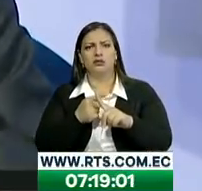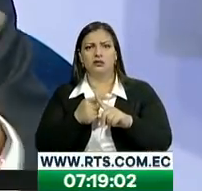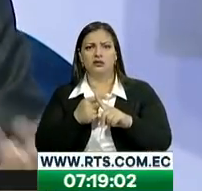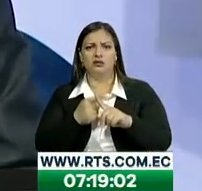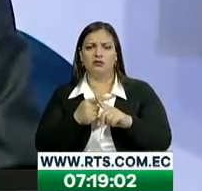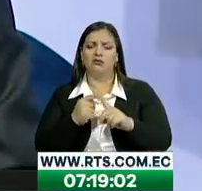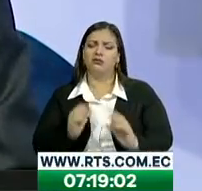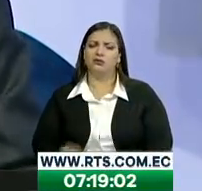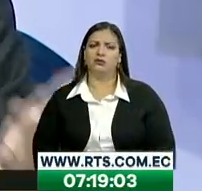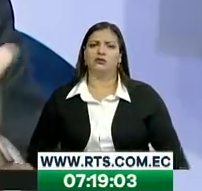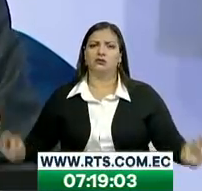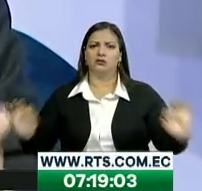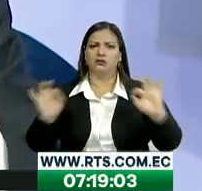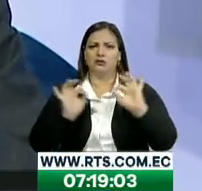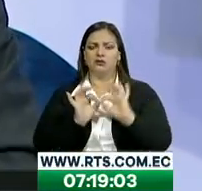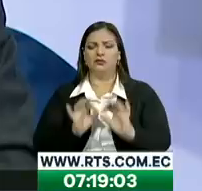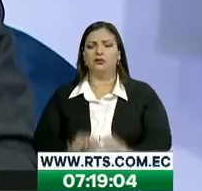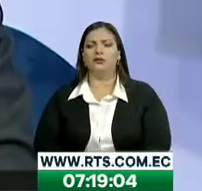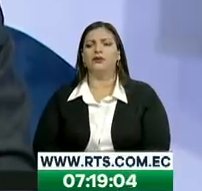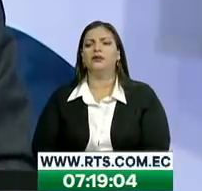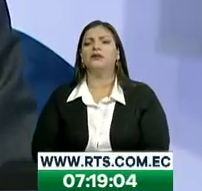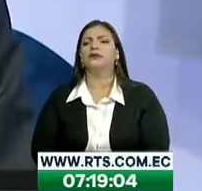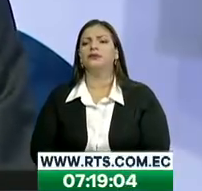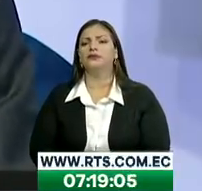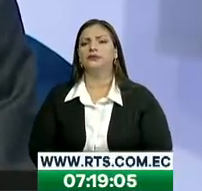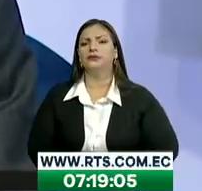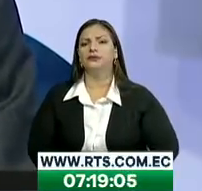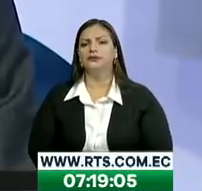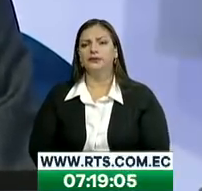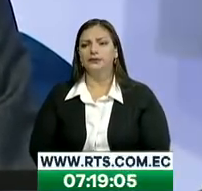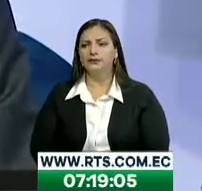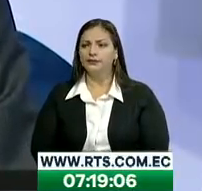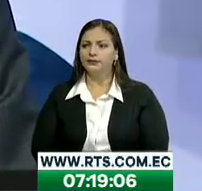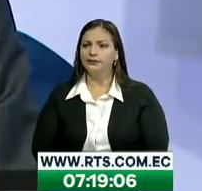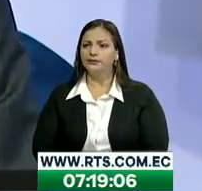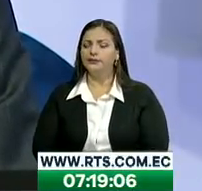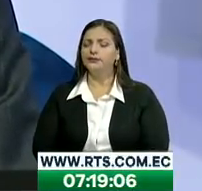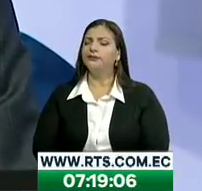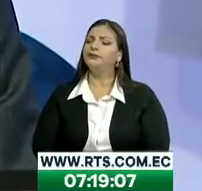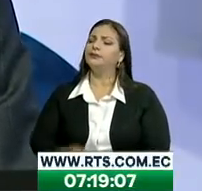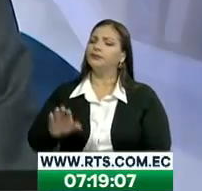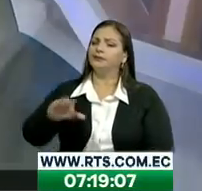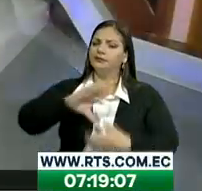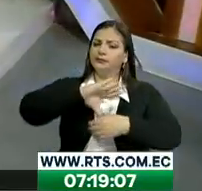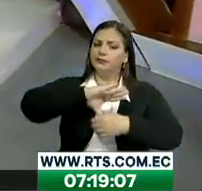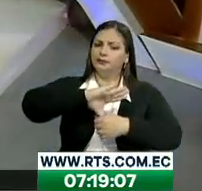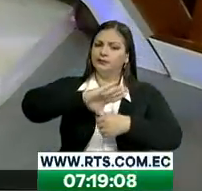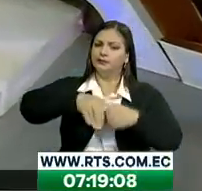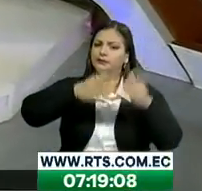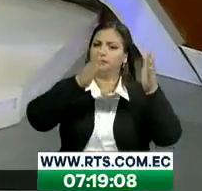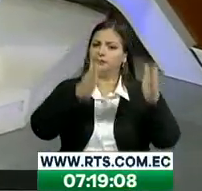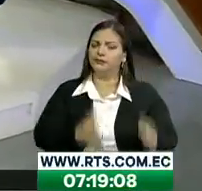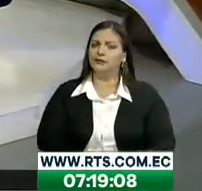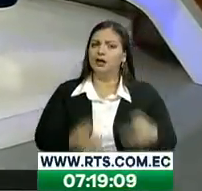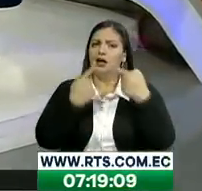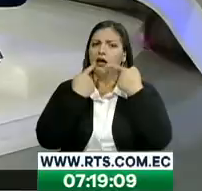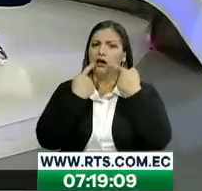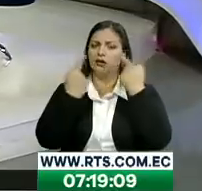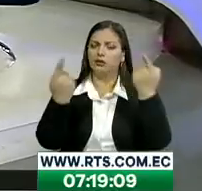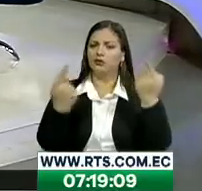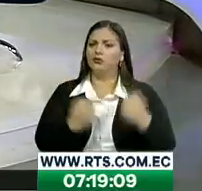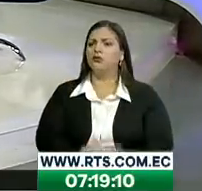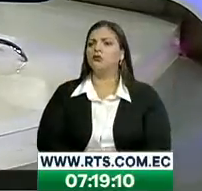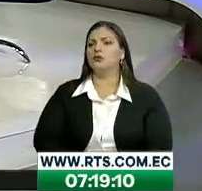y nos impide llegar al puerto seguro. Ingeniero, el canciller del Ecuador anunció la decisión del gobierno nacional